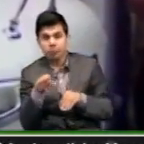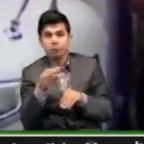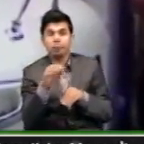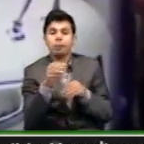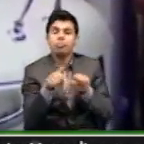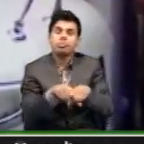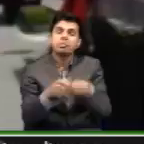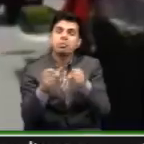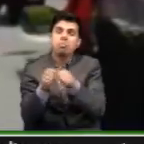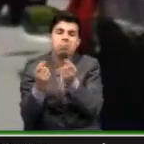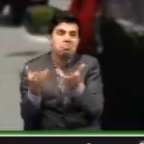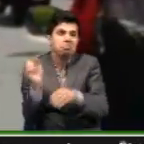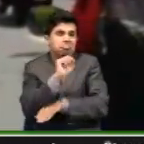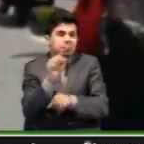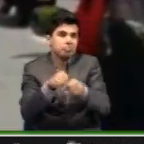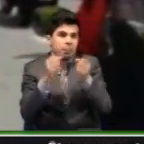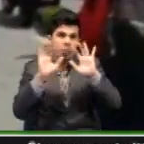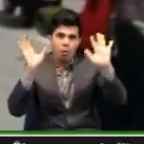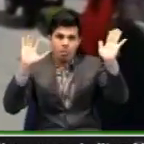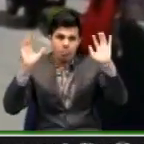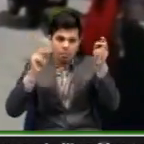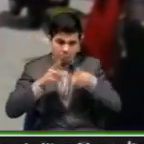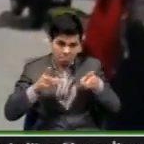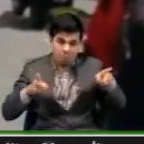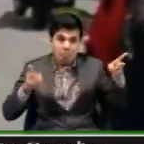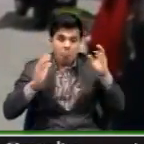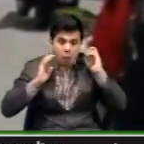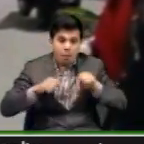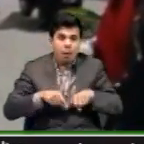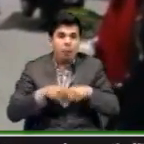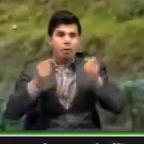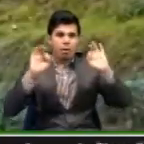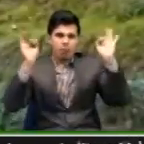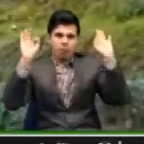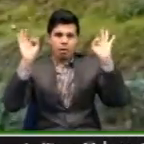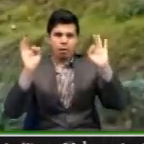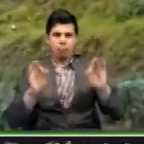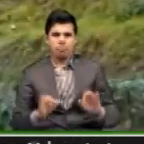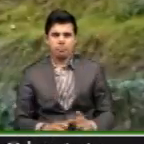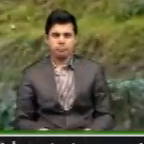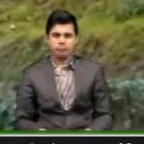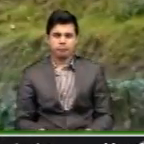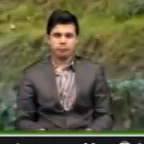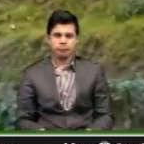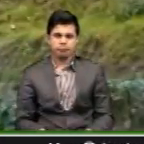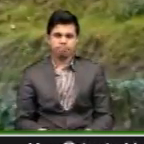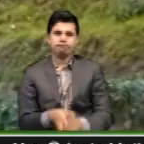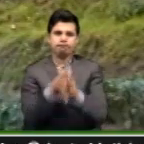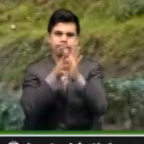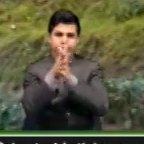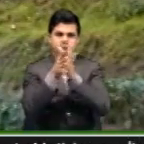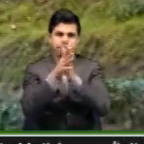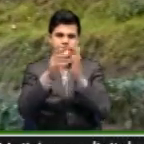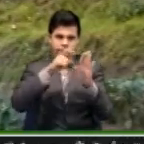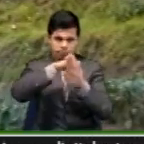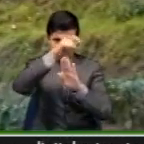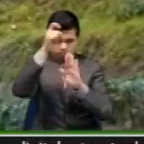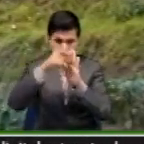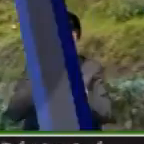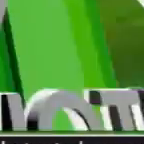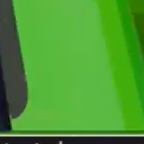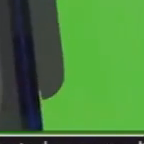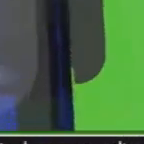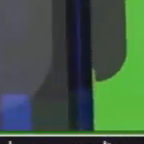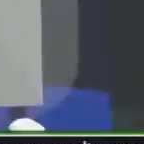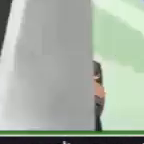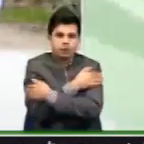daños materiales y no se registraron personas heridas esta es la información que tenemos desde el municipio